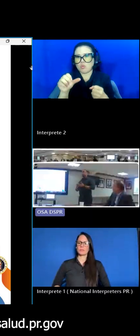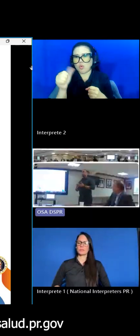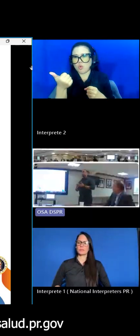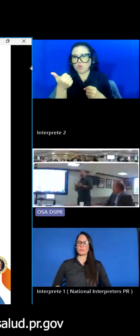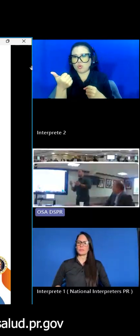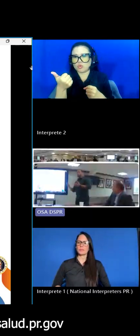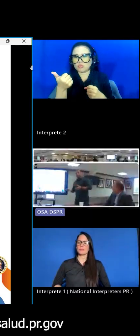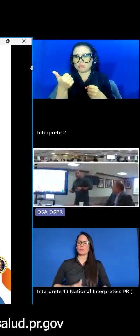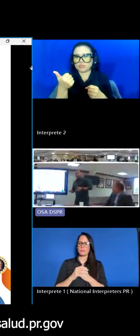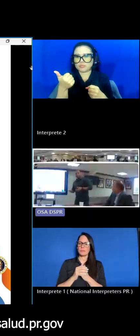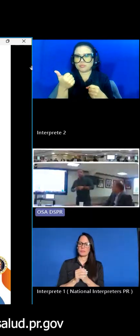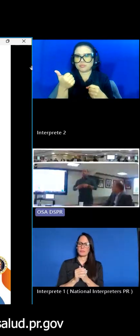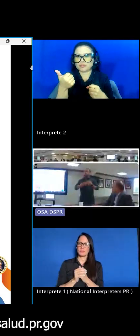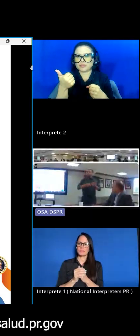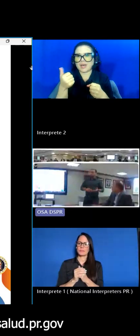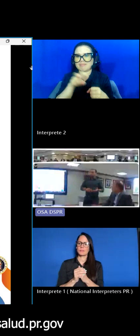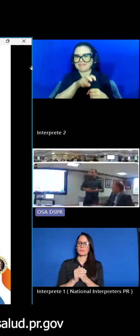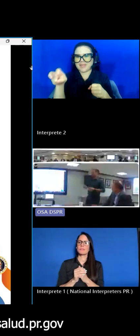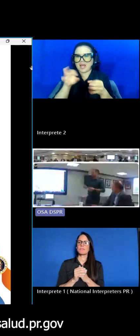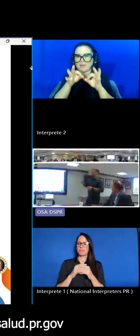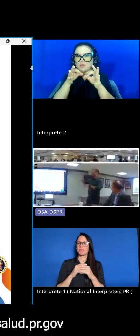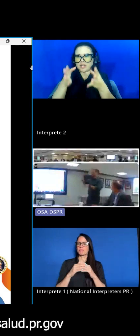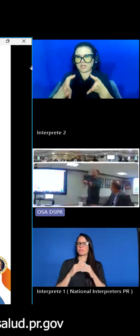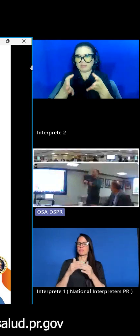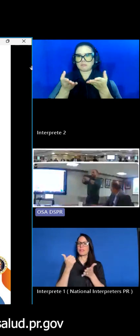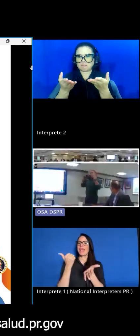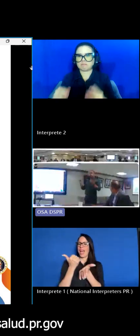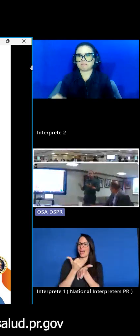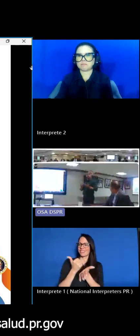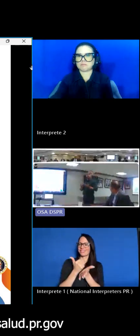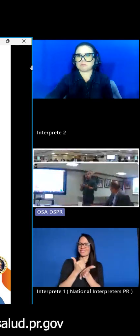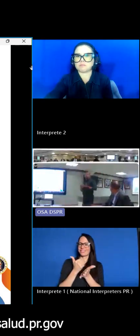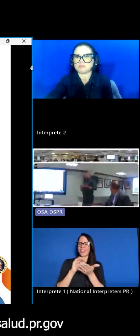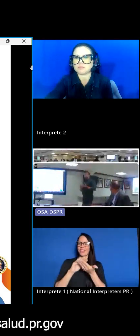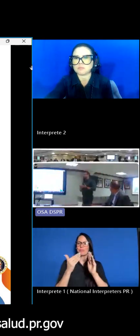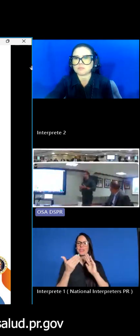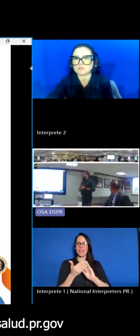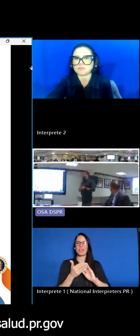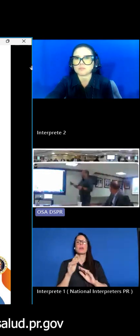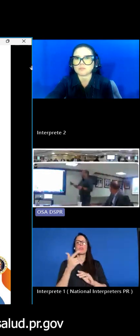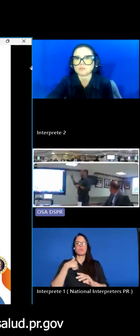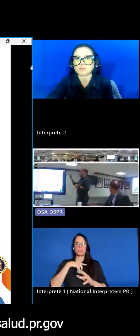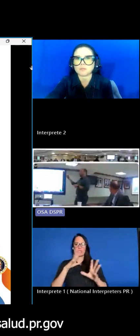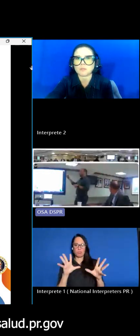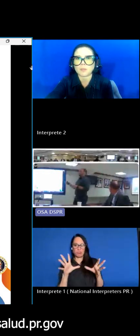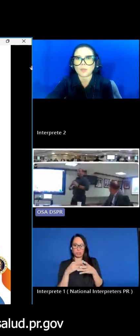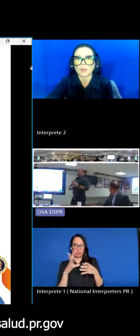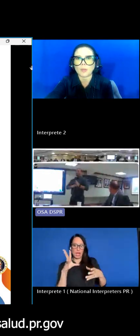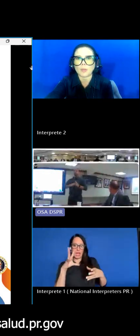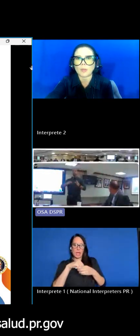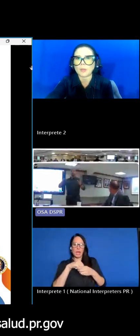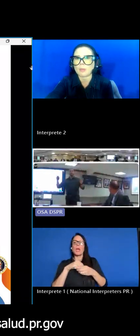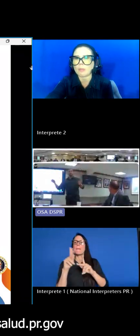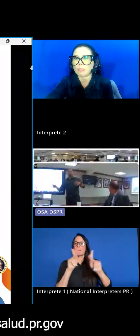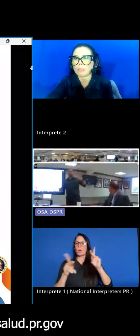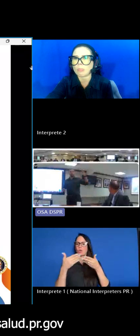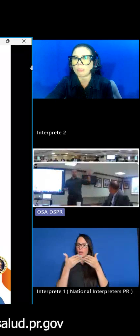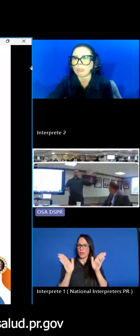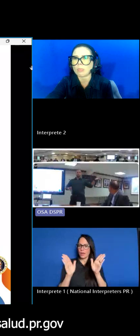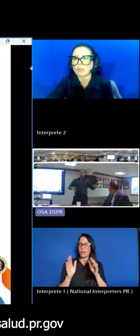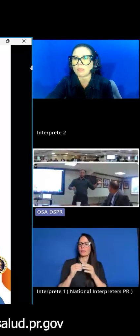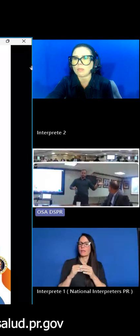ámbito comunitario o del ámbito social, así que lo dejamos englobado en profesional en general. Estudiantes de todas